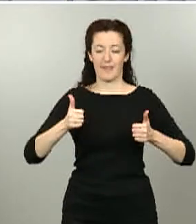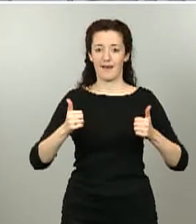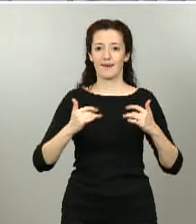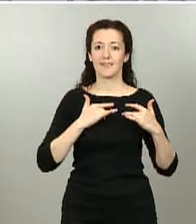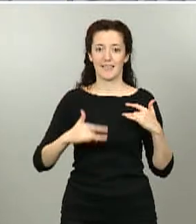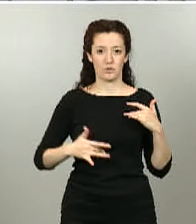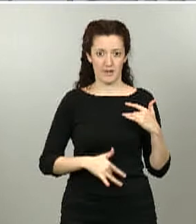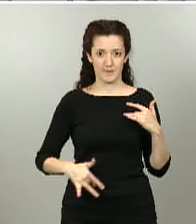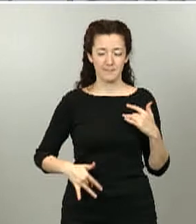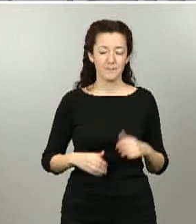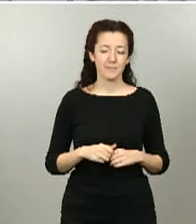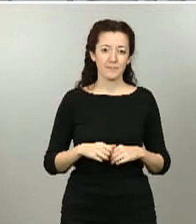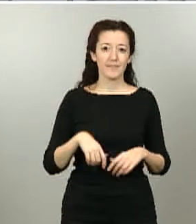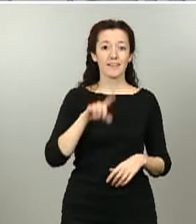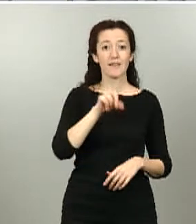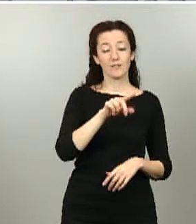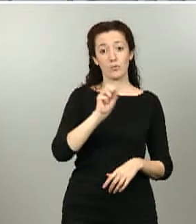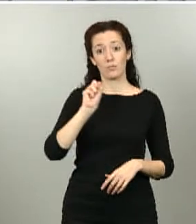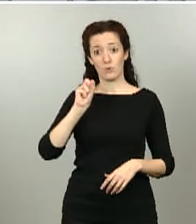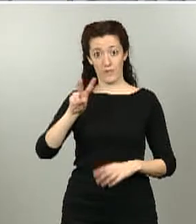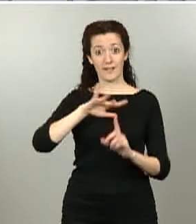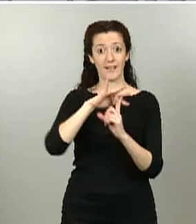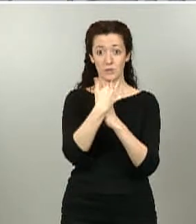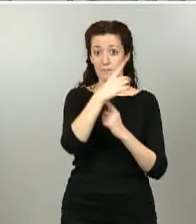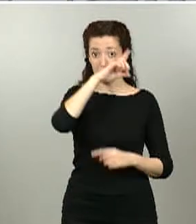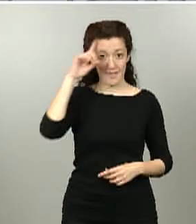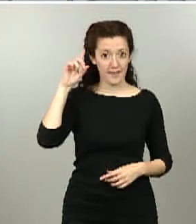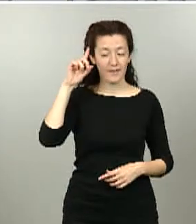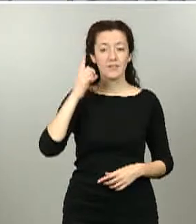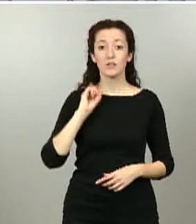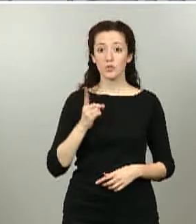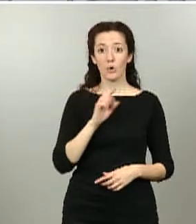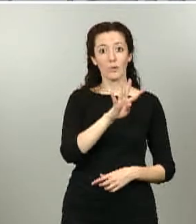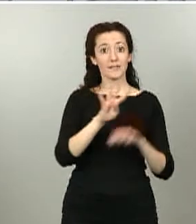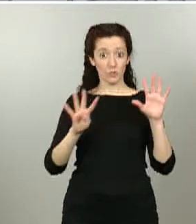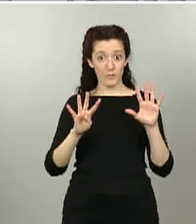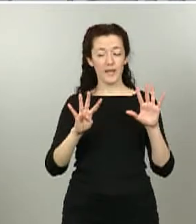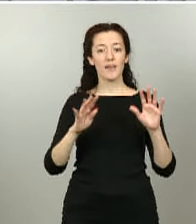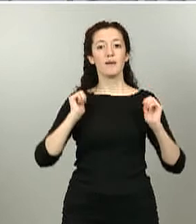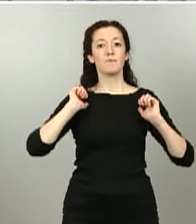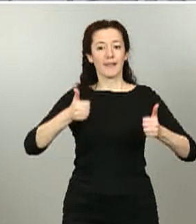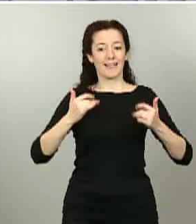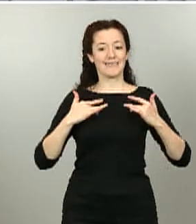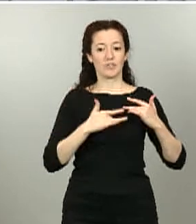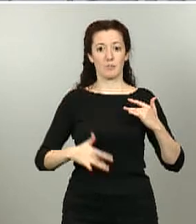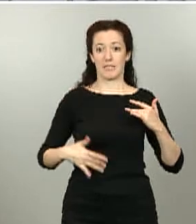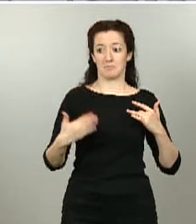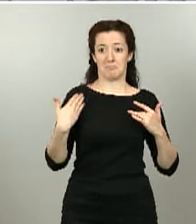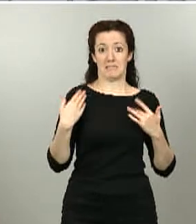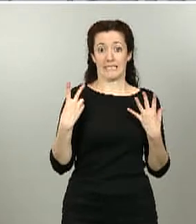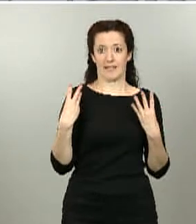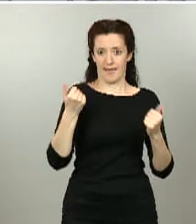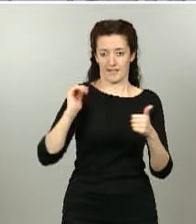casos nuevos notificados por Madrid, en realidad solamente 49 han iniciado síntomas en los últimos 7 días. Yo creo que estos días a nadie se